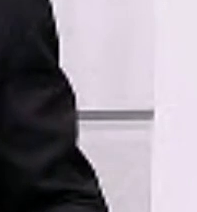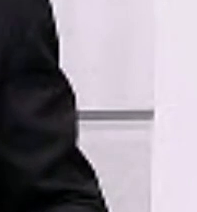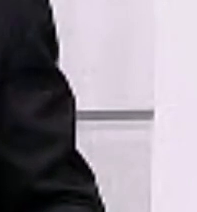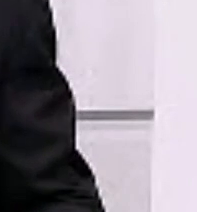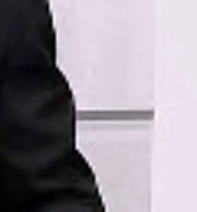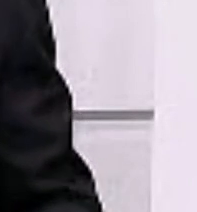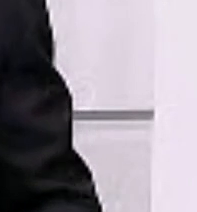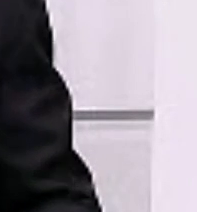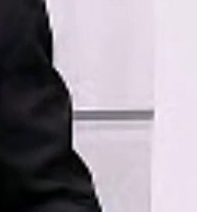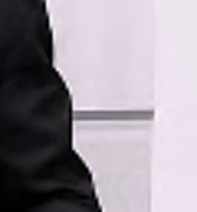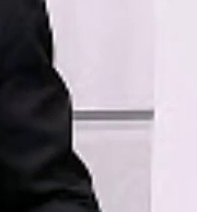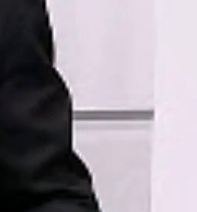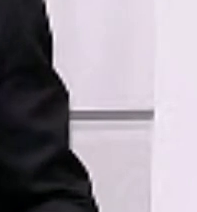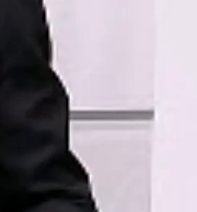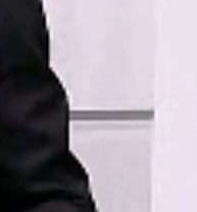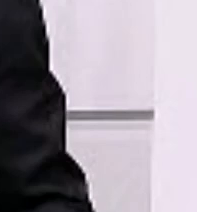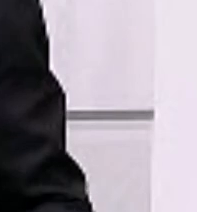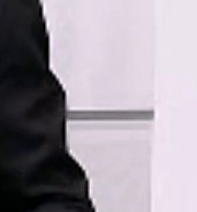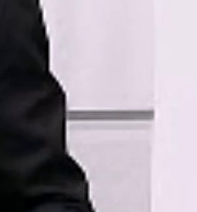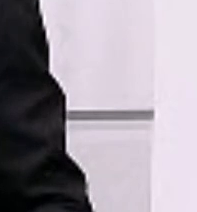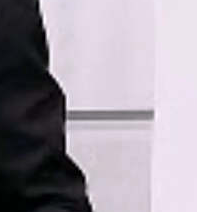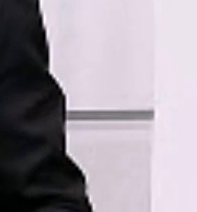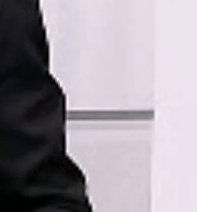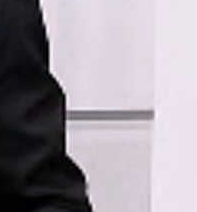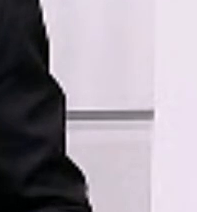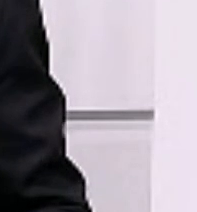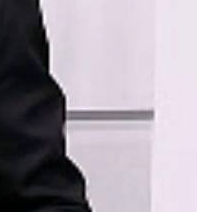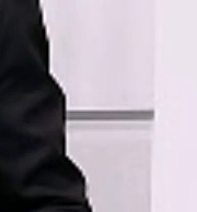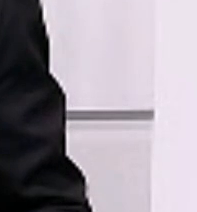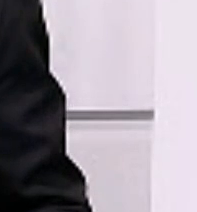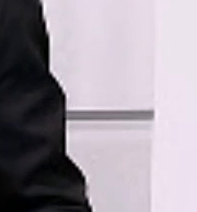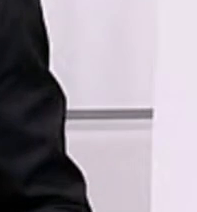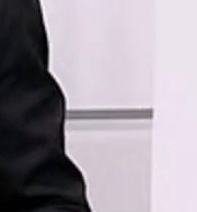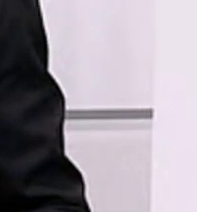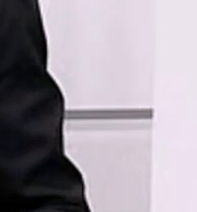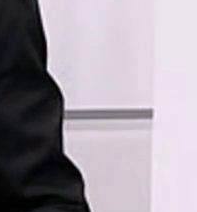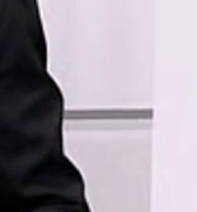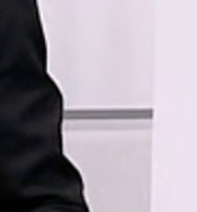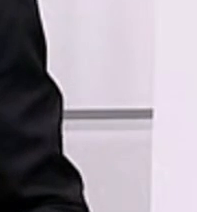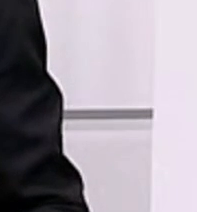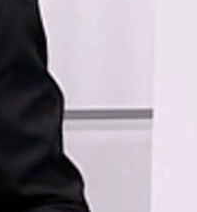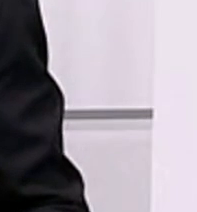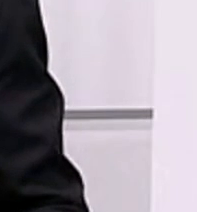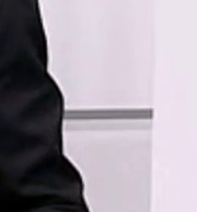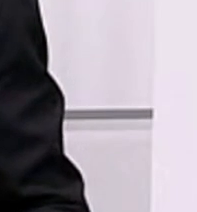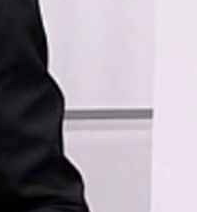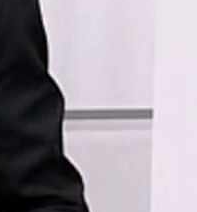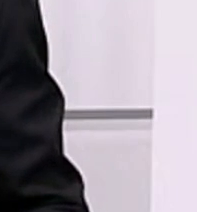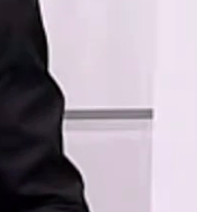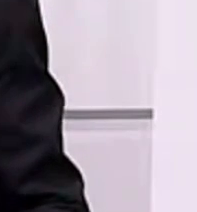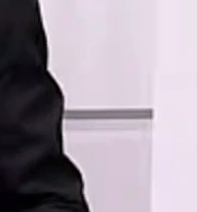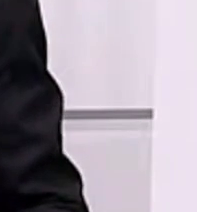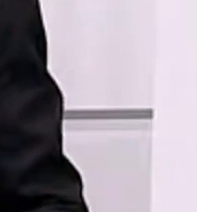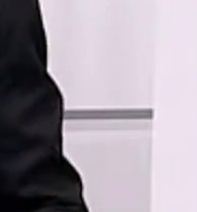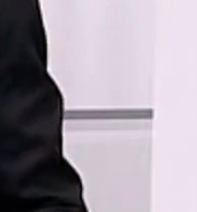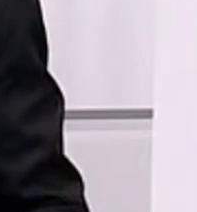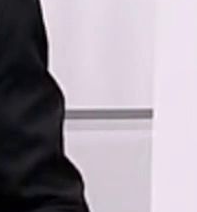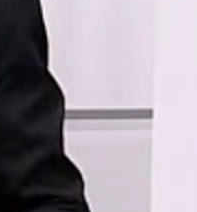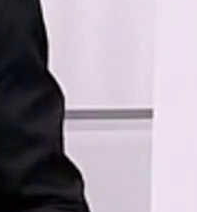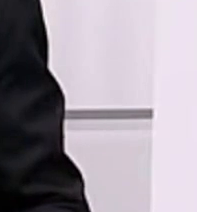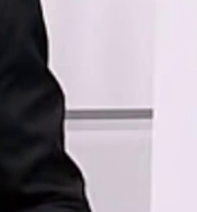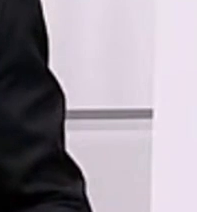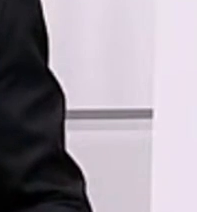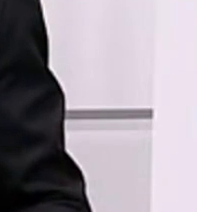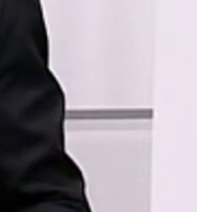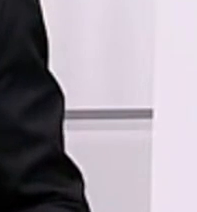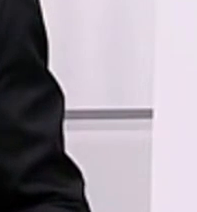dicho que los peruanos tenemos que estar en reconciliación, cerrando casi el mensaje presidencial. Varias cosas más. pero ciertamente solamente palabras.